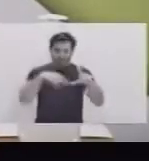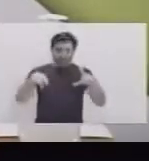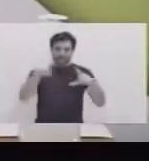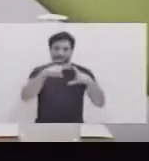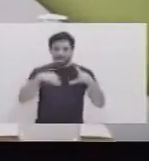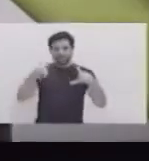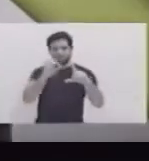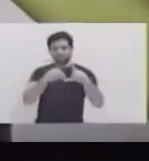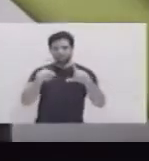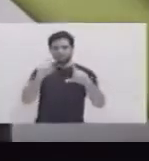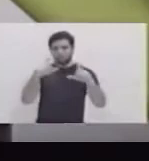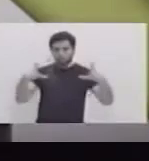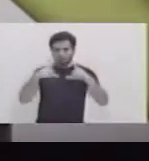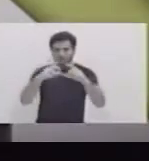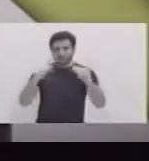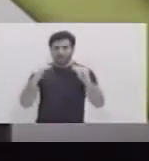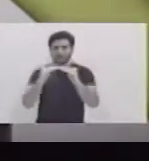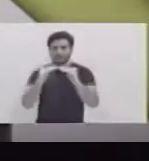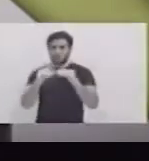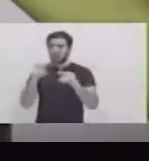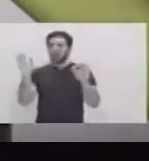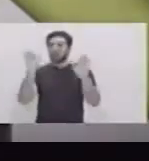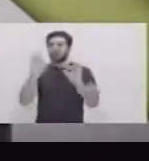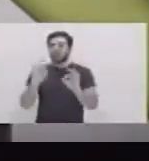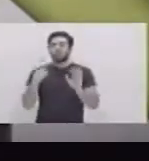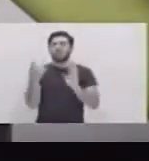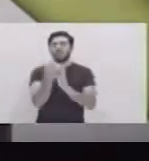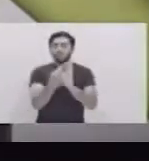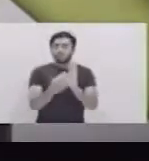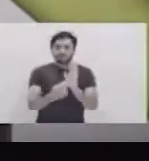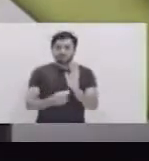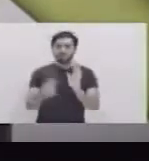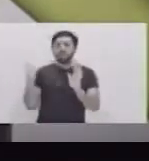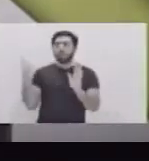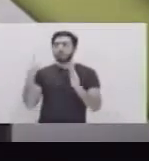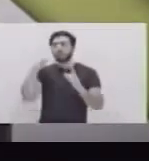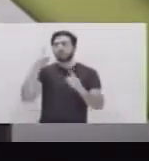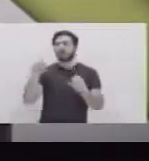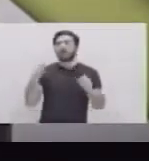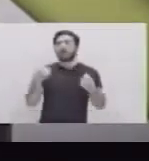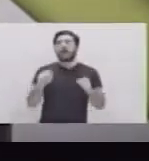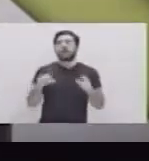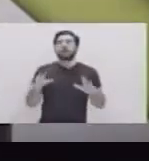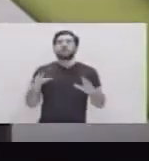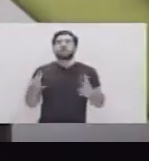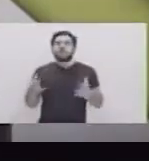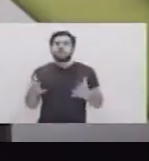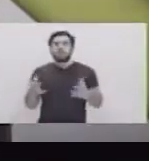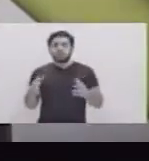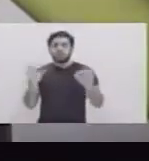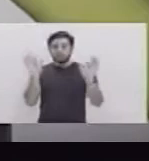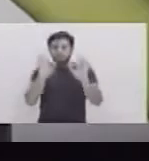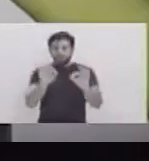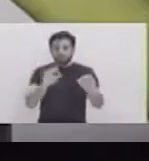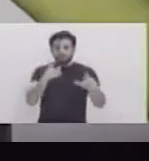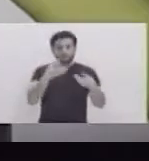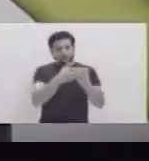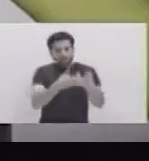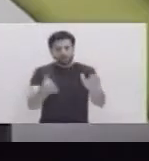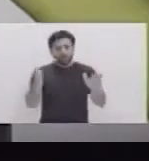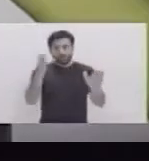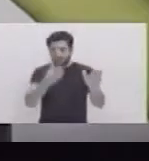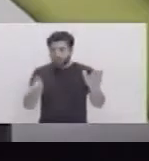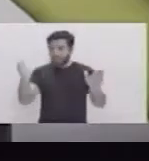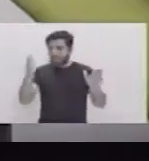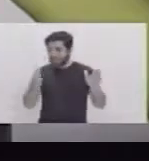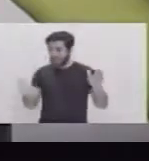radial. La simetría radial es una forma en el diseño que me permite hacer repeticiones